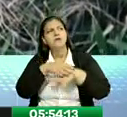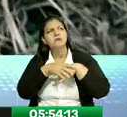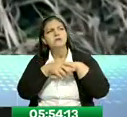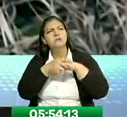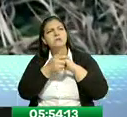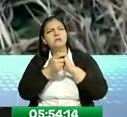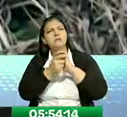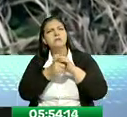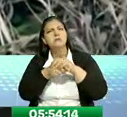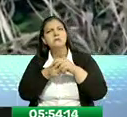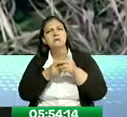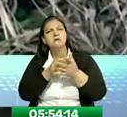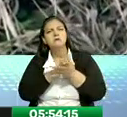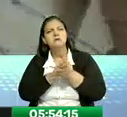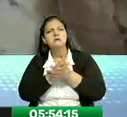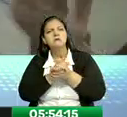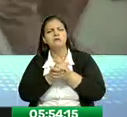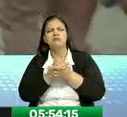pasado? ¿Qué situación? Pero